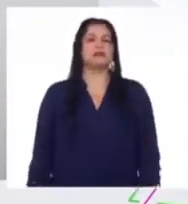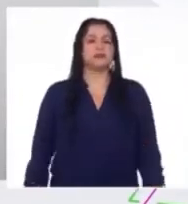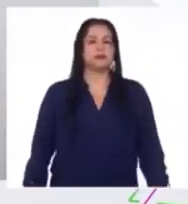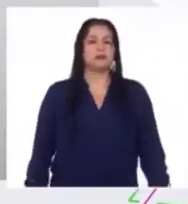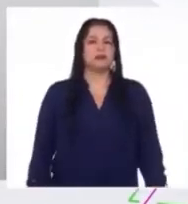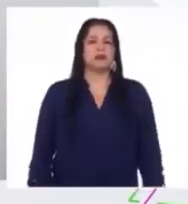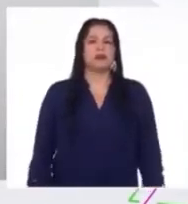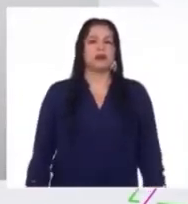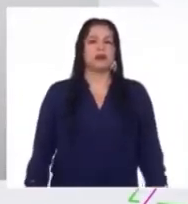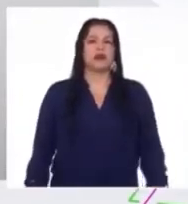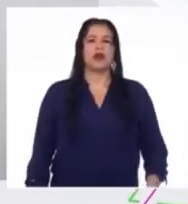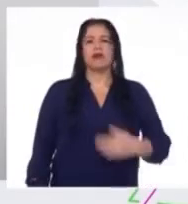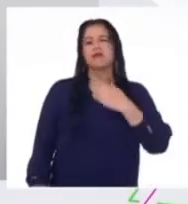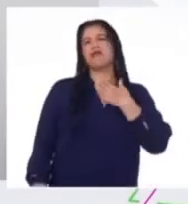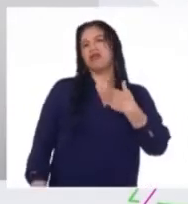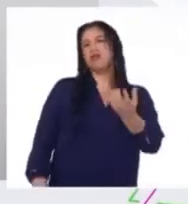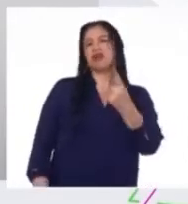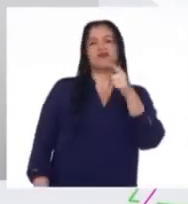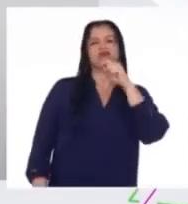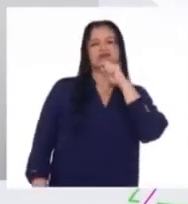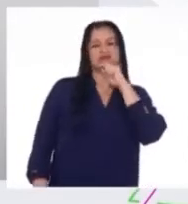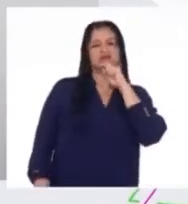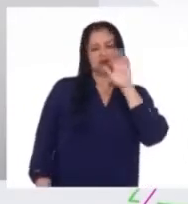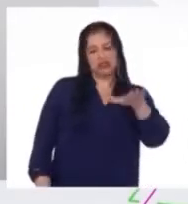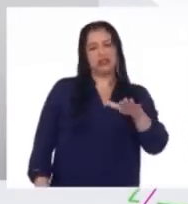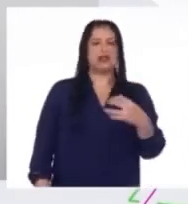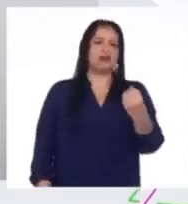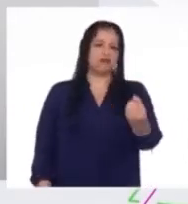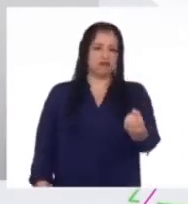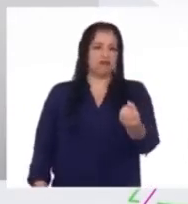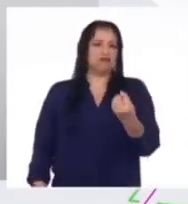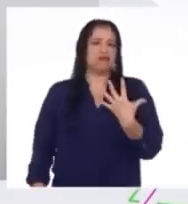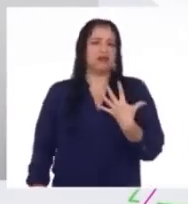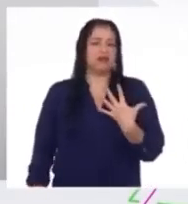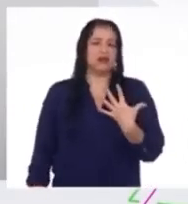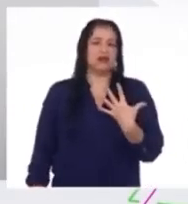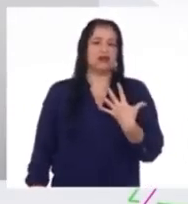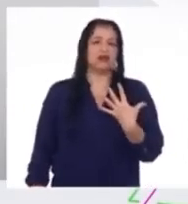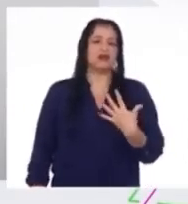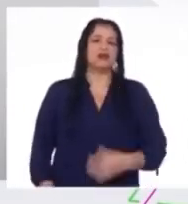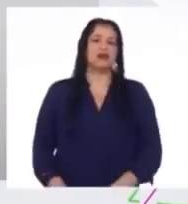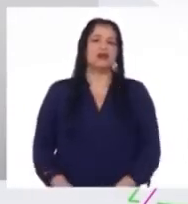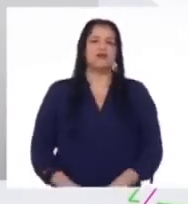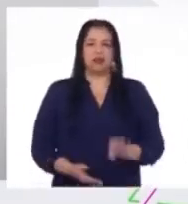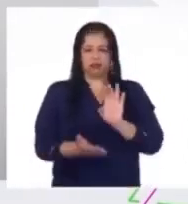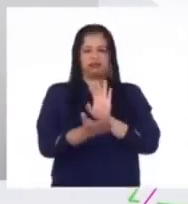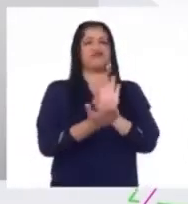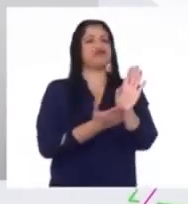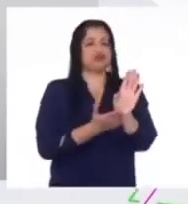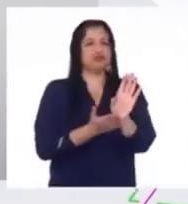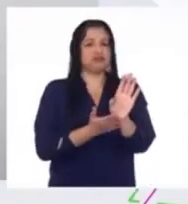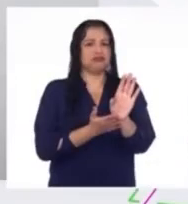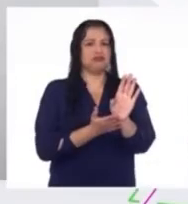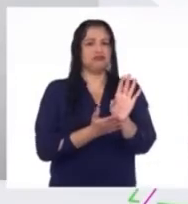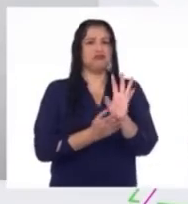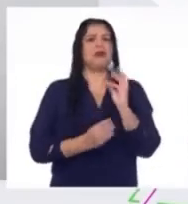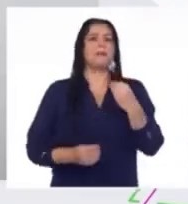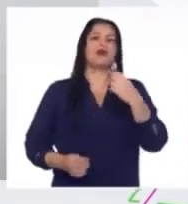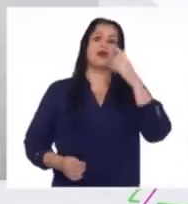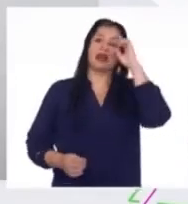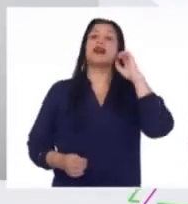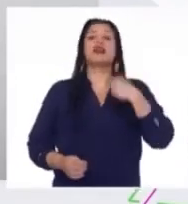me hicieron un comentario, una niña, porque yo era una niña, me discriminó, sí, por